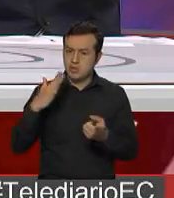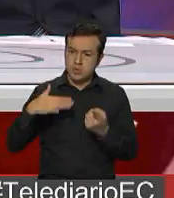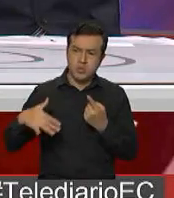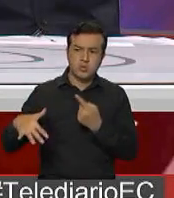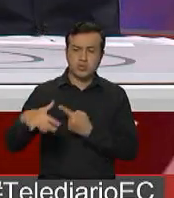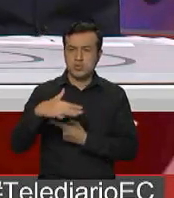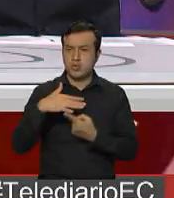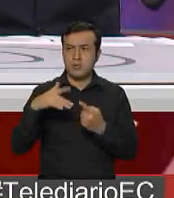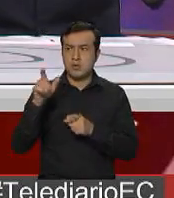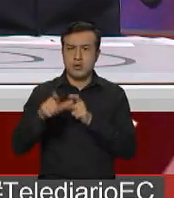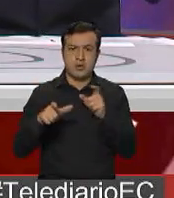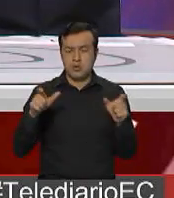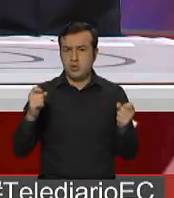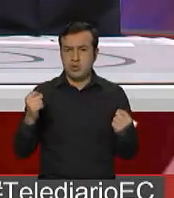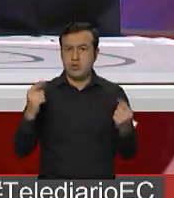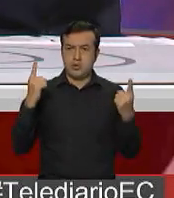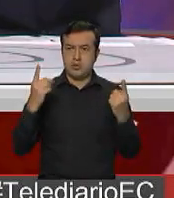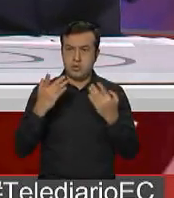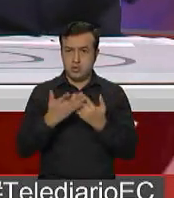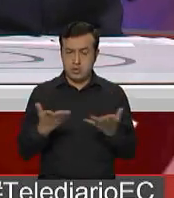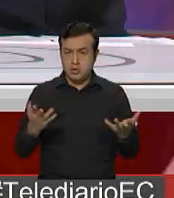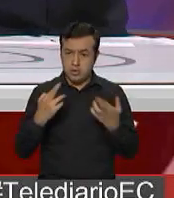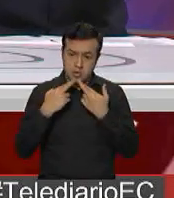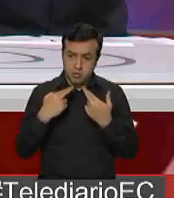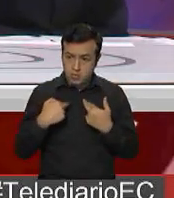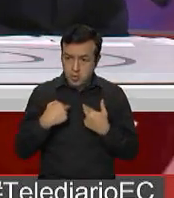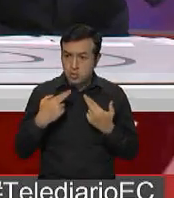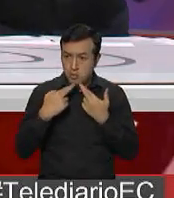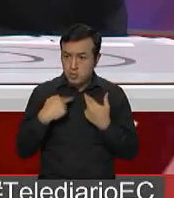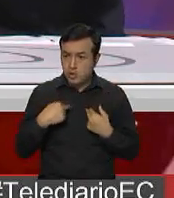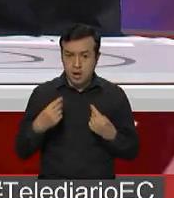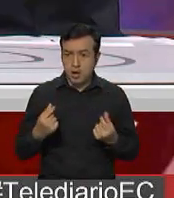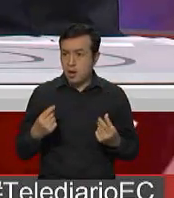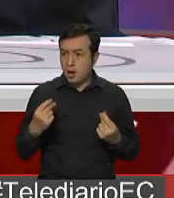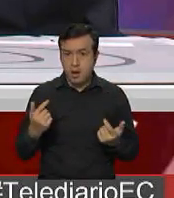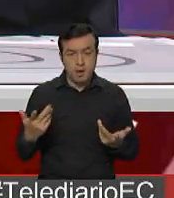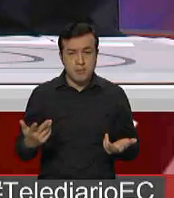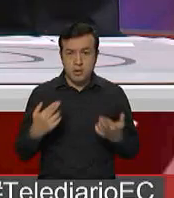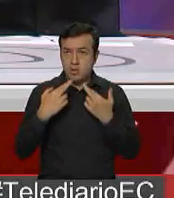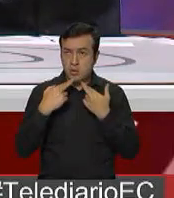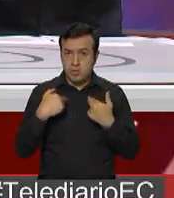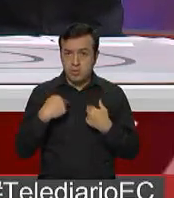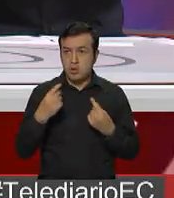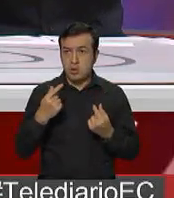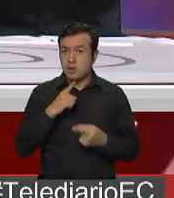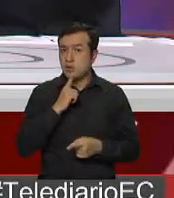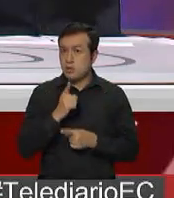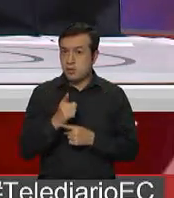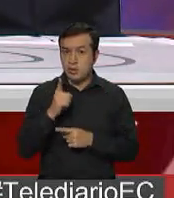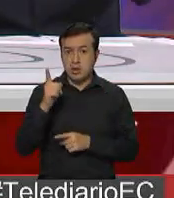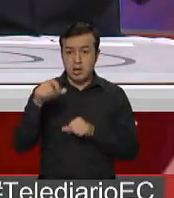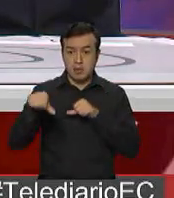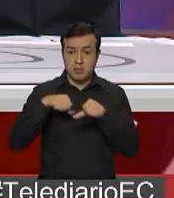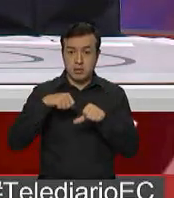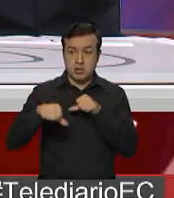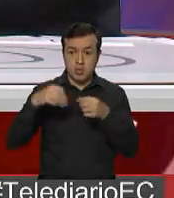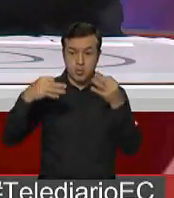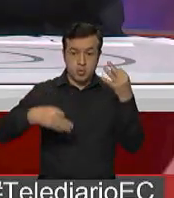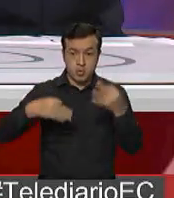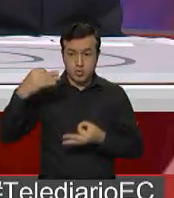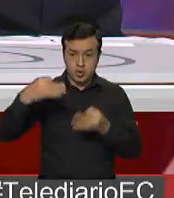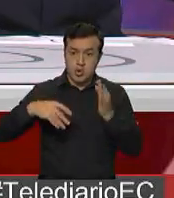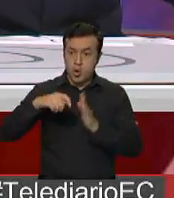frente a estas circunstancias, la ciudadanía también espera respuestas sólidas, respuestas concretas por parte de los administradores de